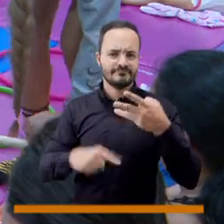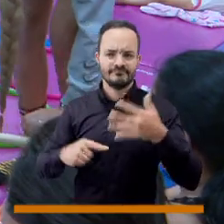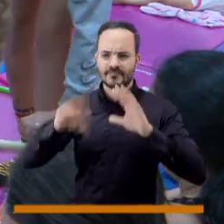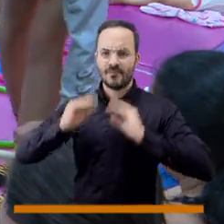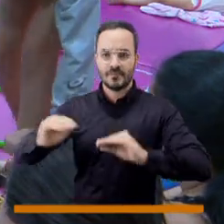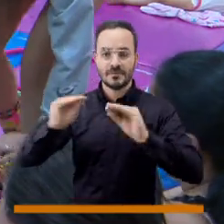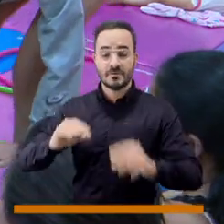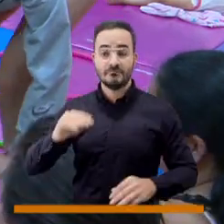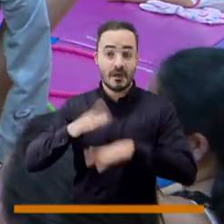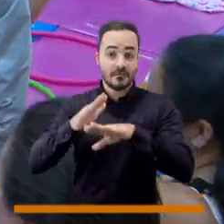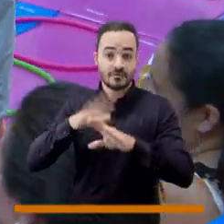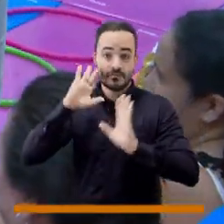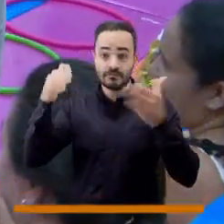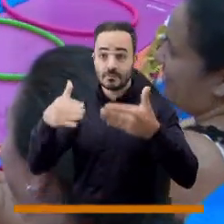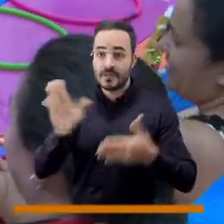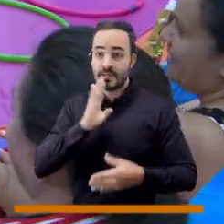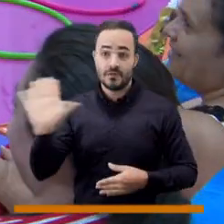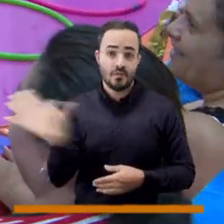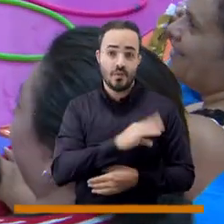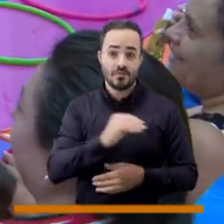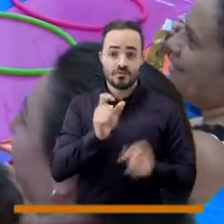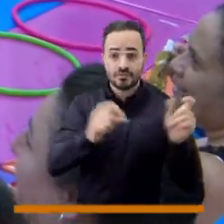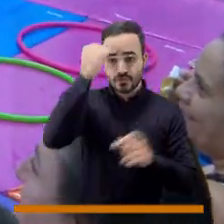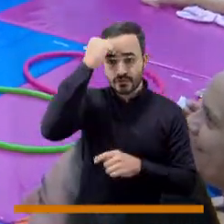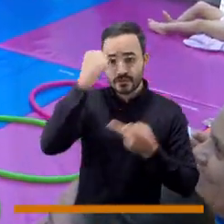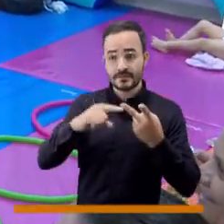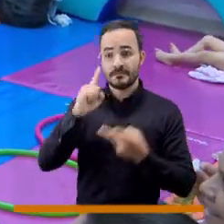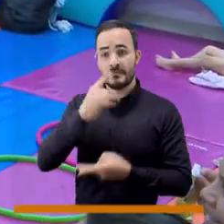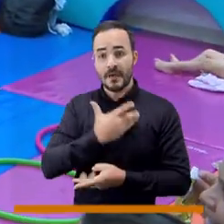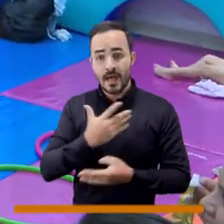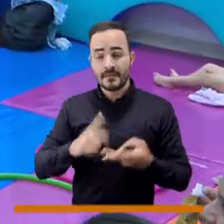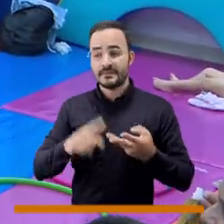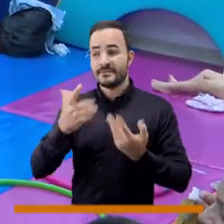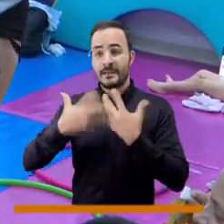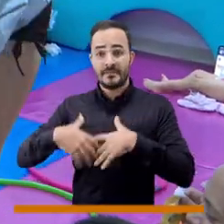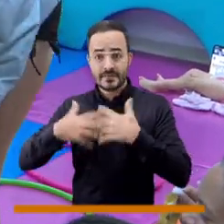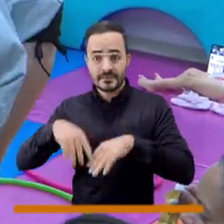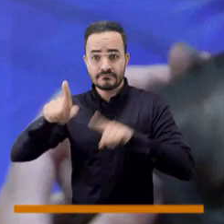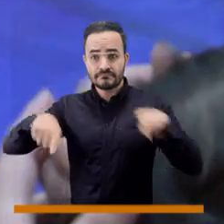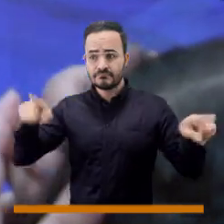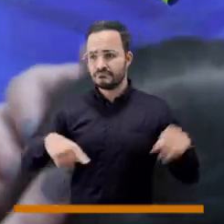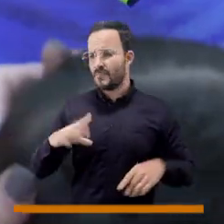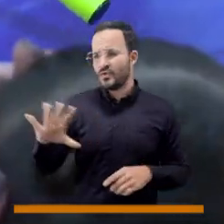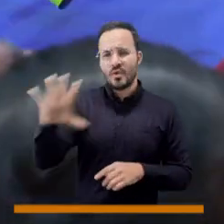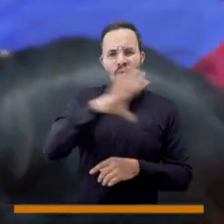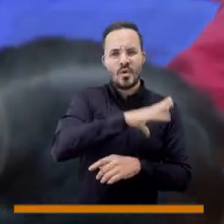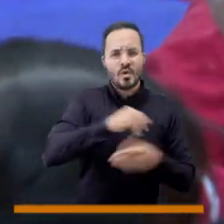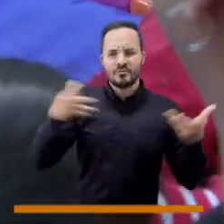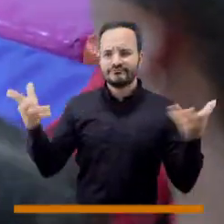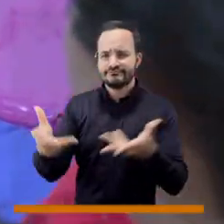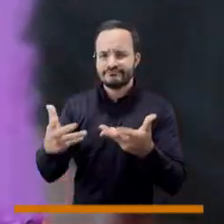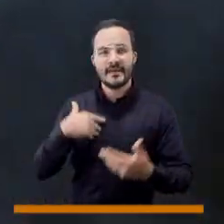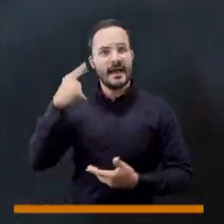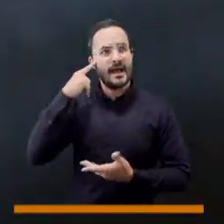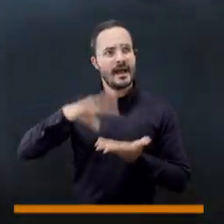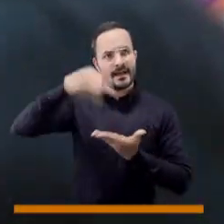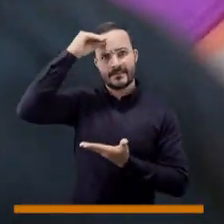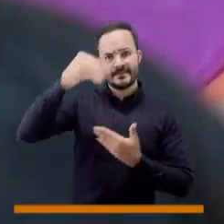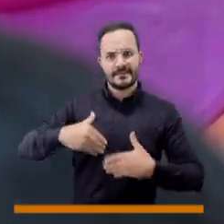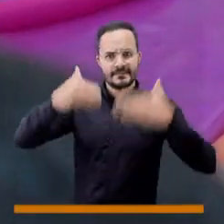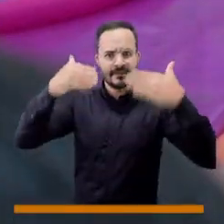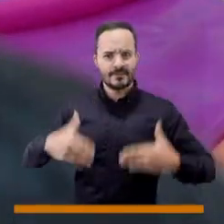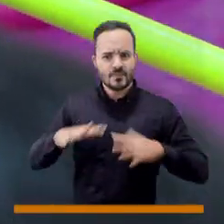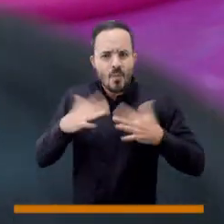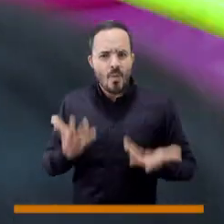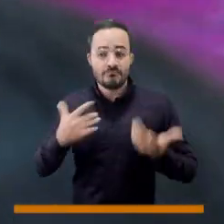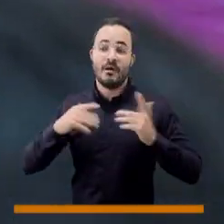programas de formación para todos los públicos, para docentes, para empresarios, para padres de familia, para toda aquella persona que quiera